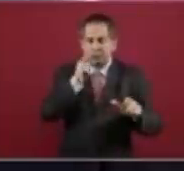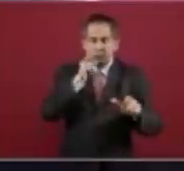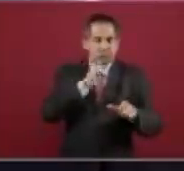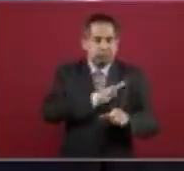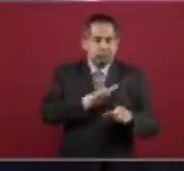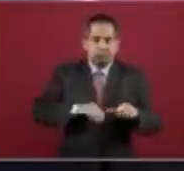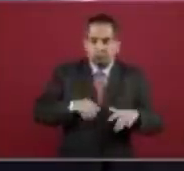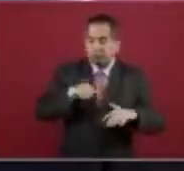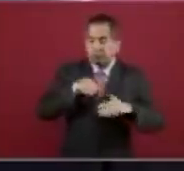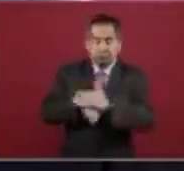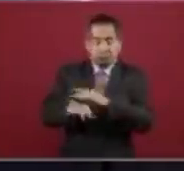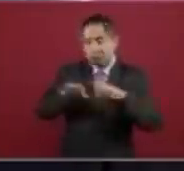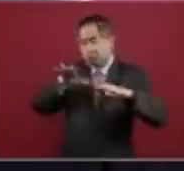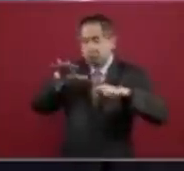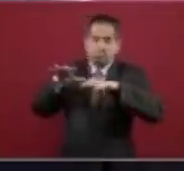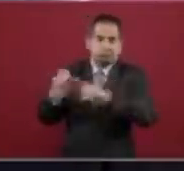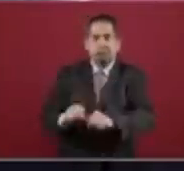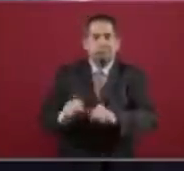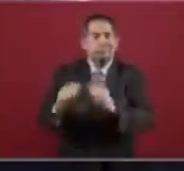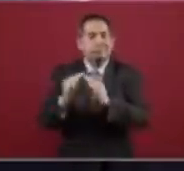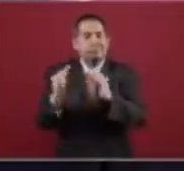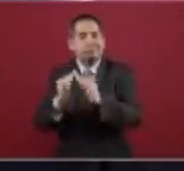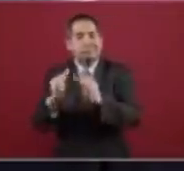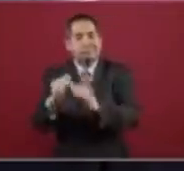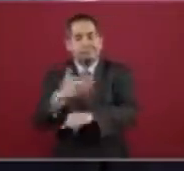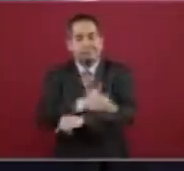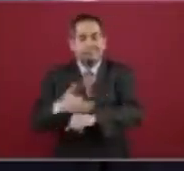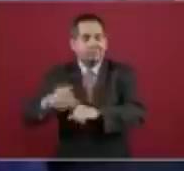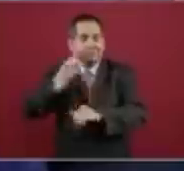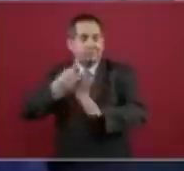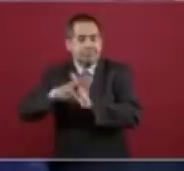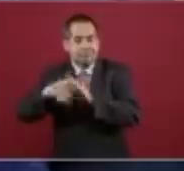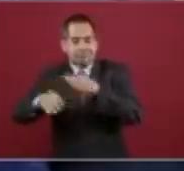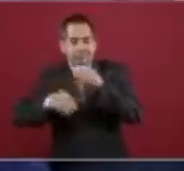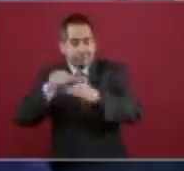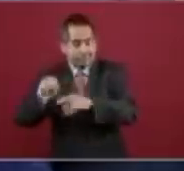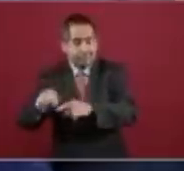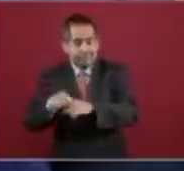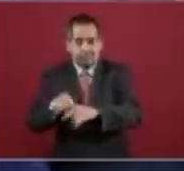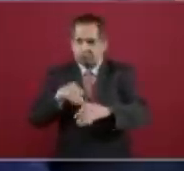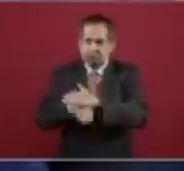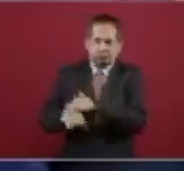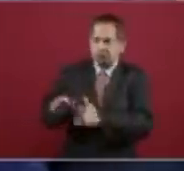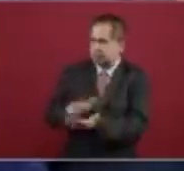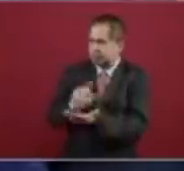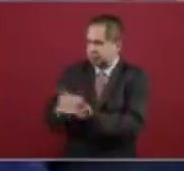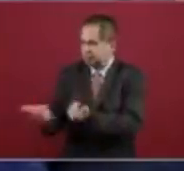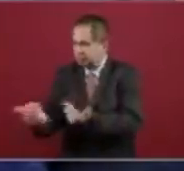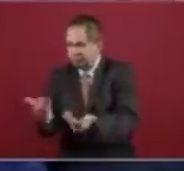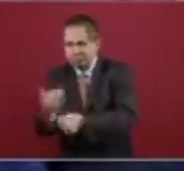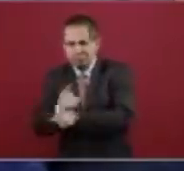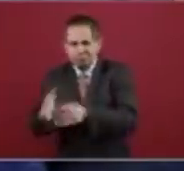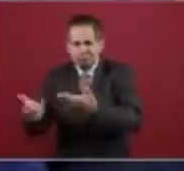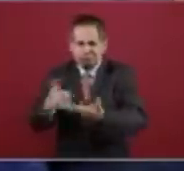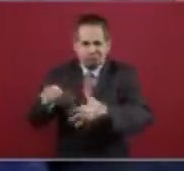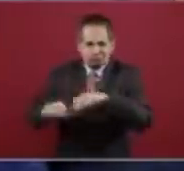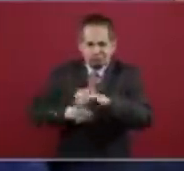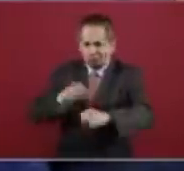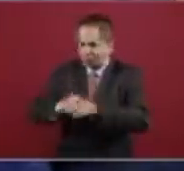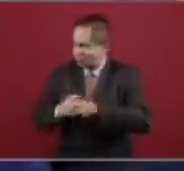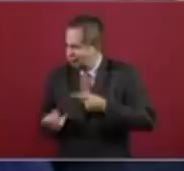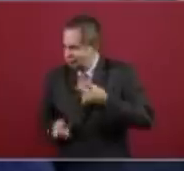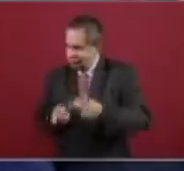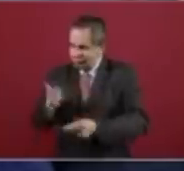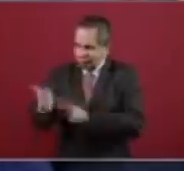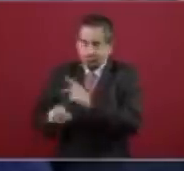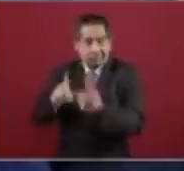toma por asalto la casa de la familia de la periodista. Le exigen los documentos de la investigación y le hacen un interrogatorio